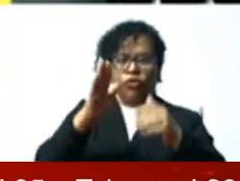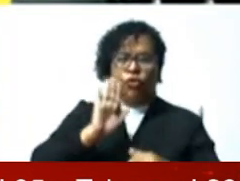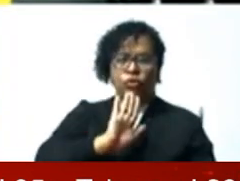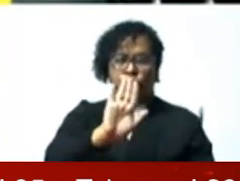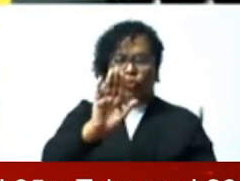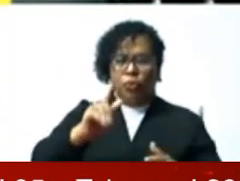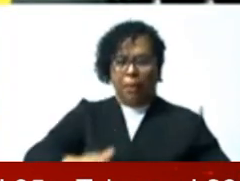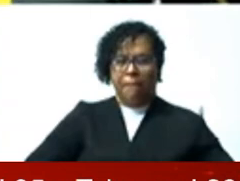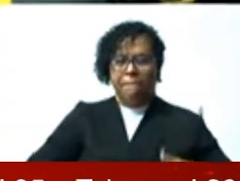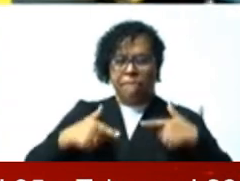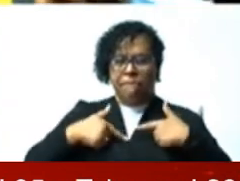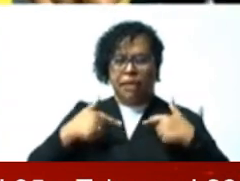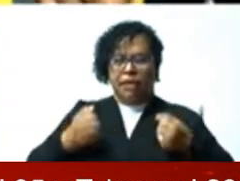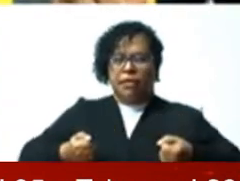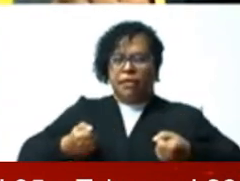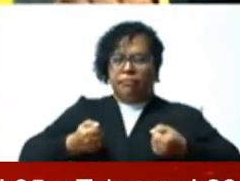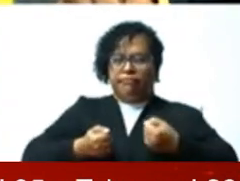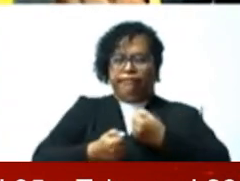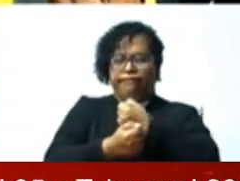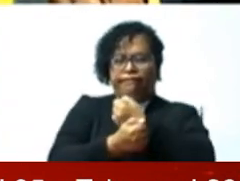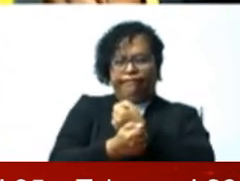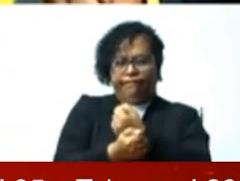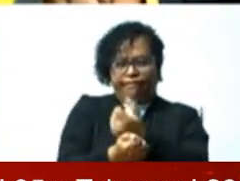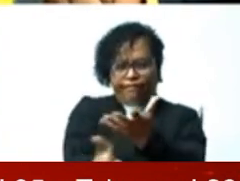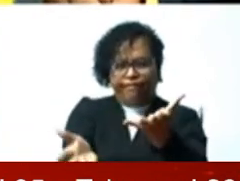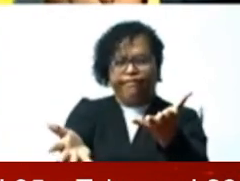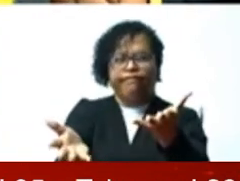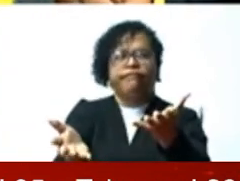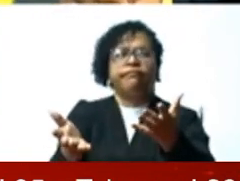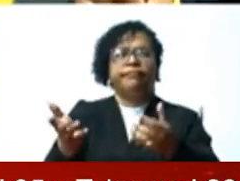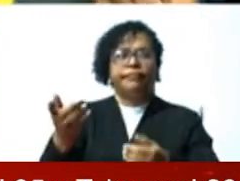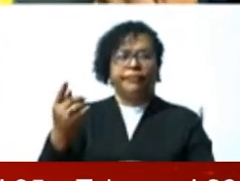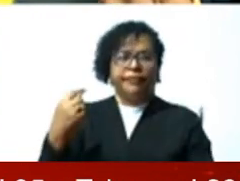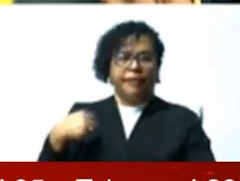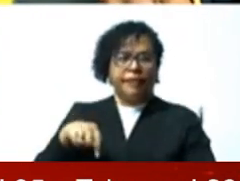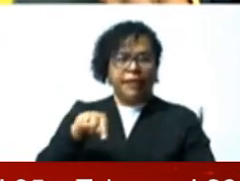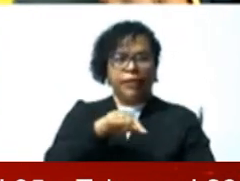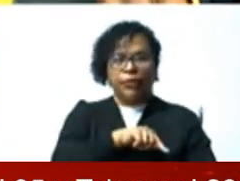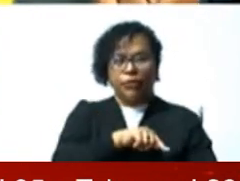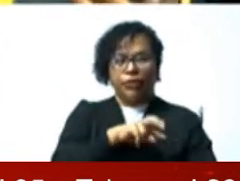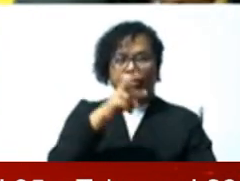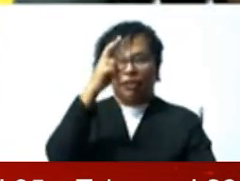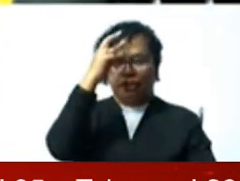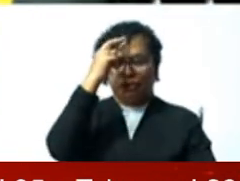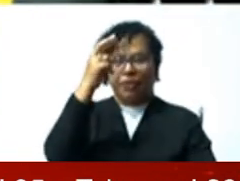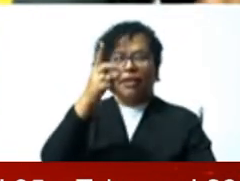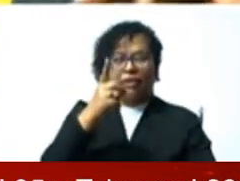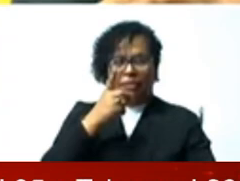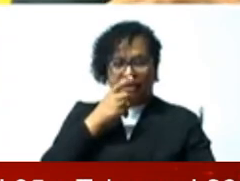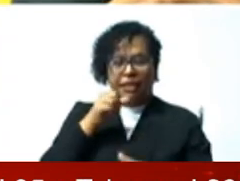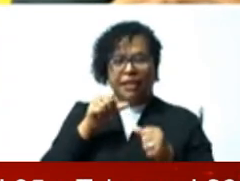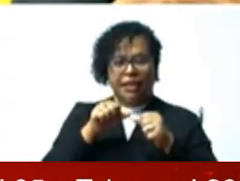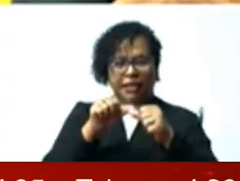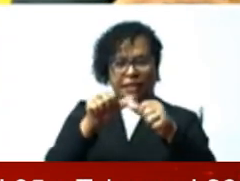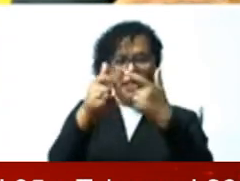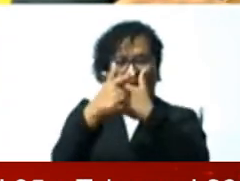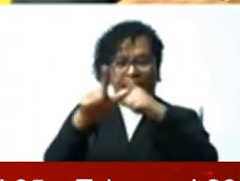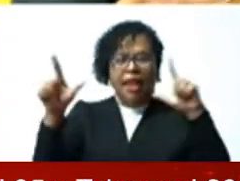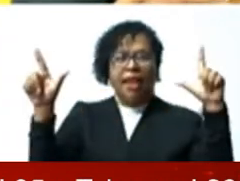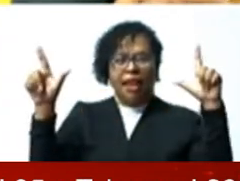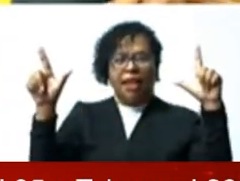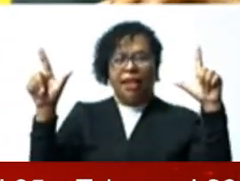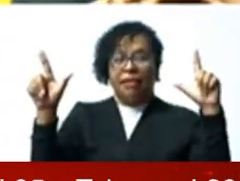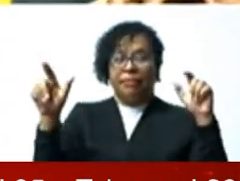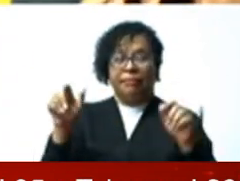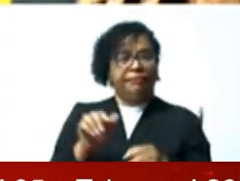hoy, de todas las fechas, comprometemos aún más la soberanía de la República Dominicana. Estamos conociendo el préstamo, como